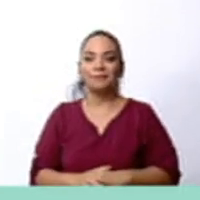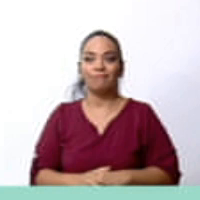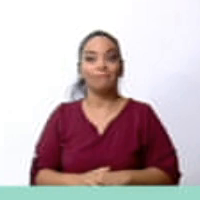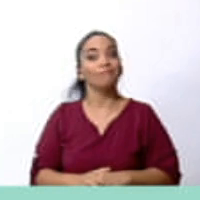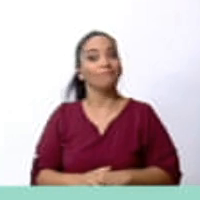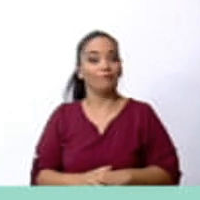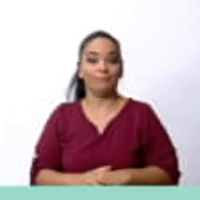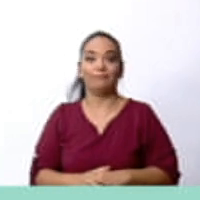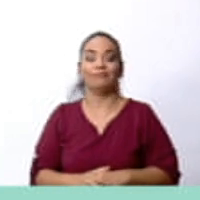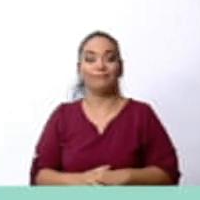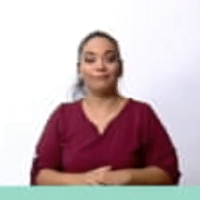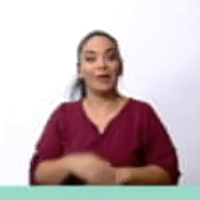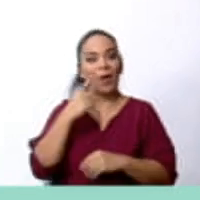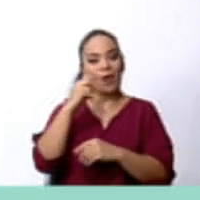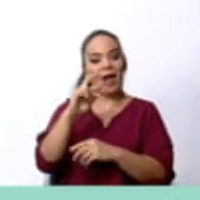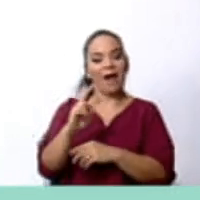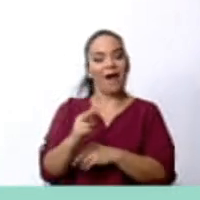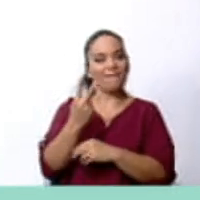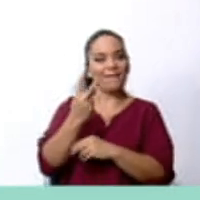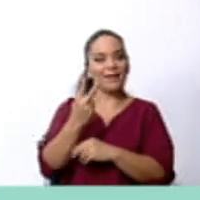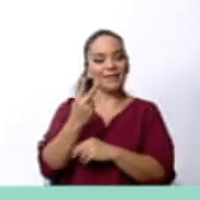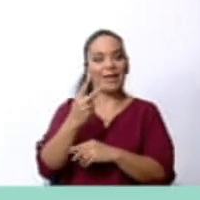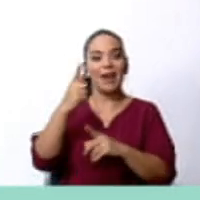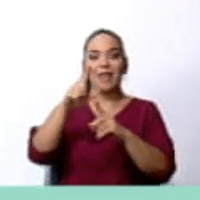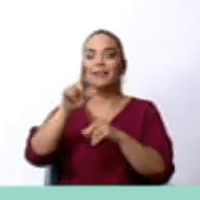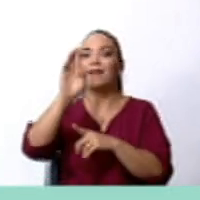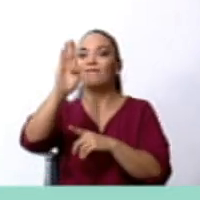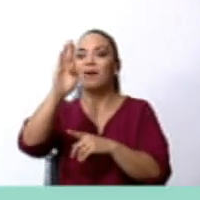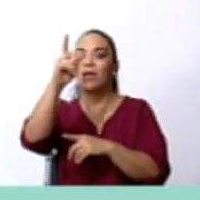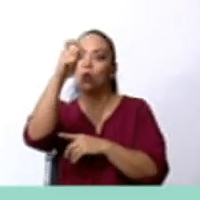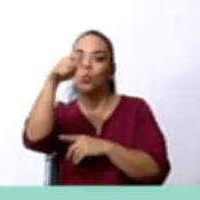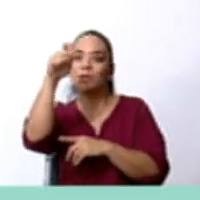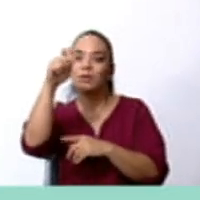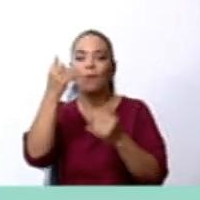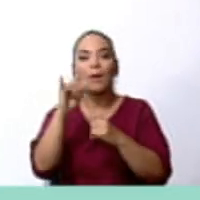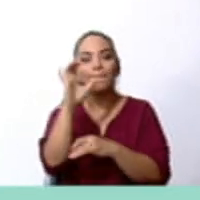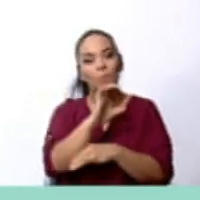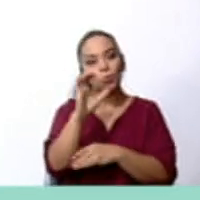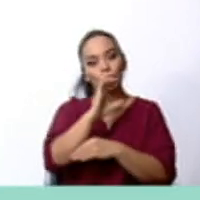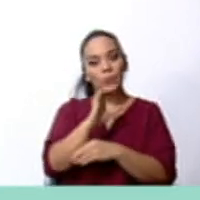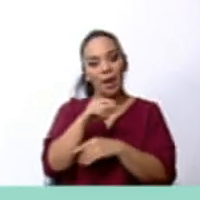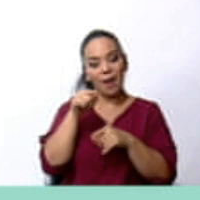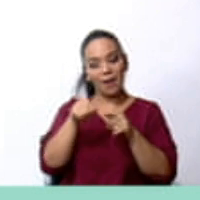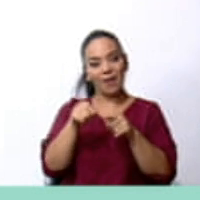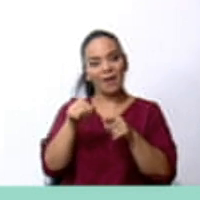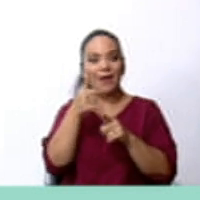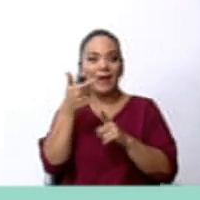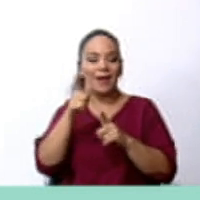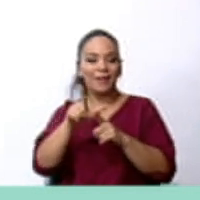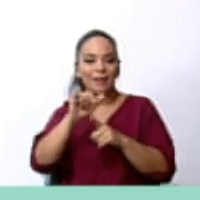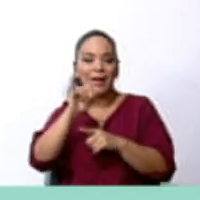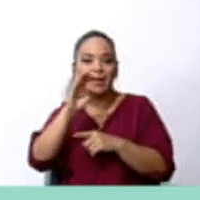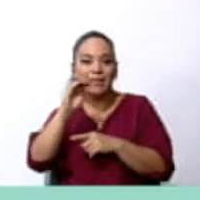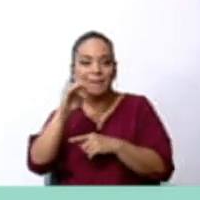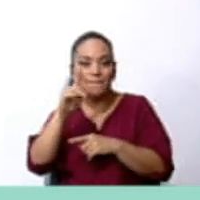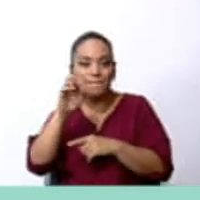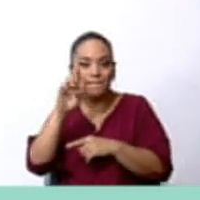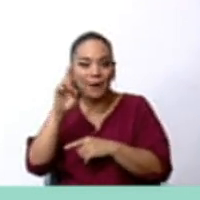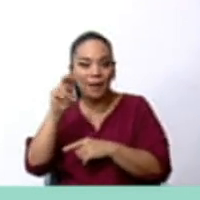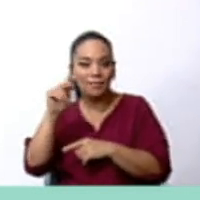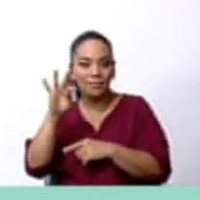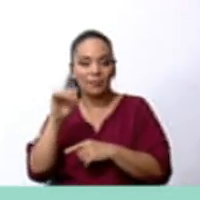Ahora aquí está en letra cursiva y vamos a encontrarlo en la letra imprenta.